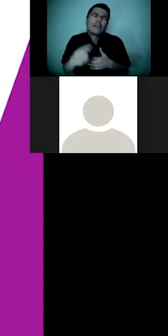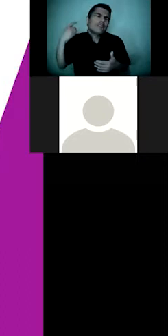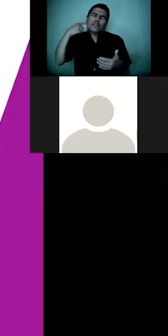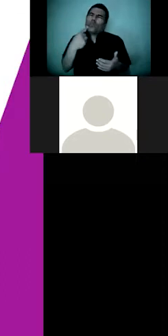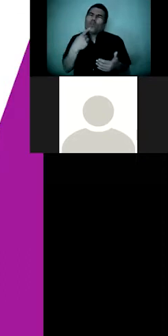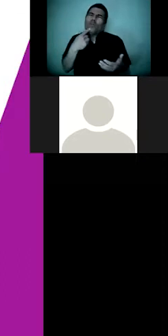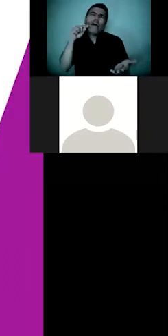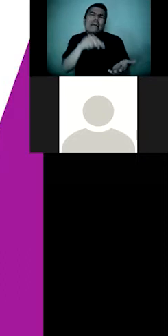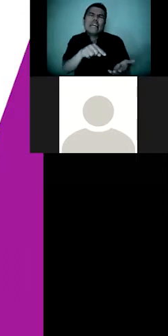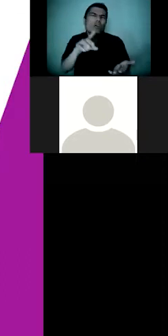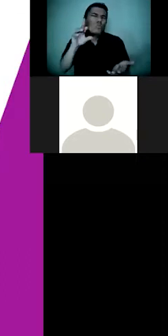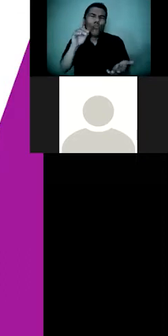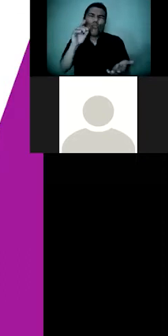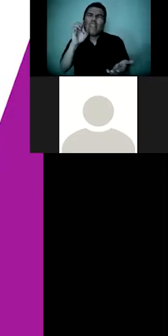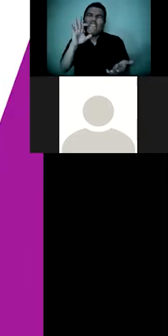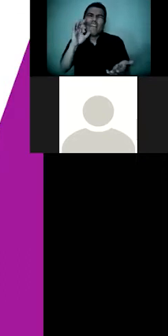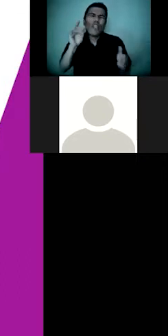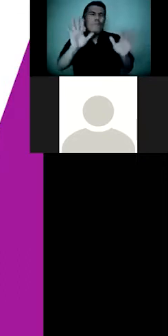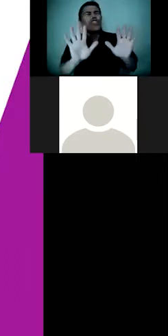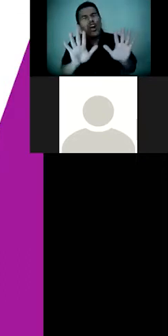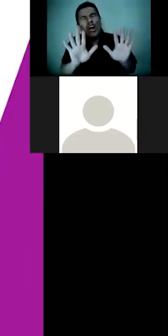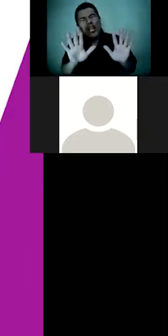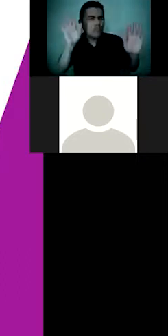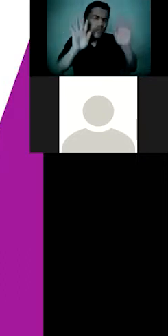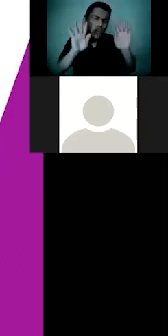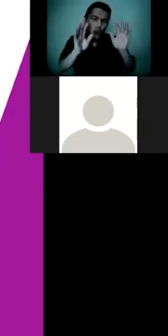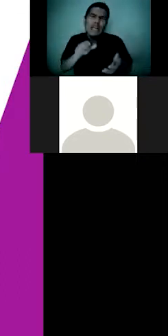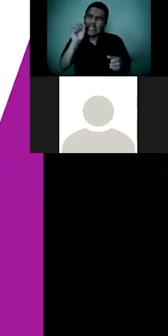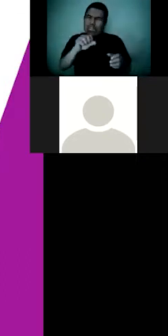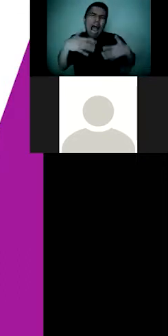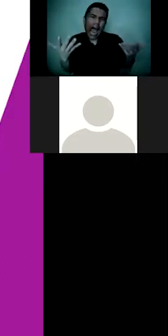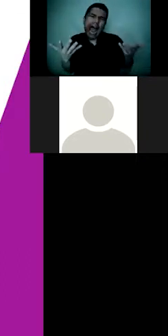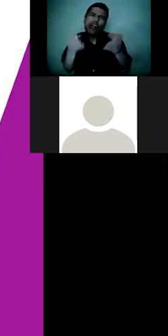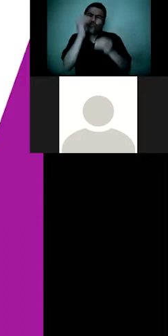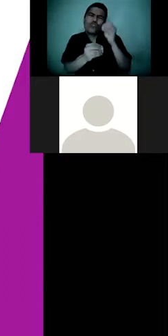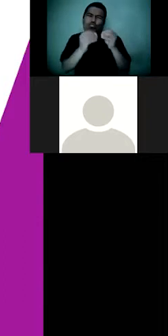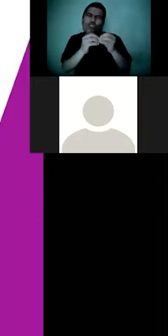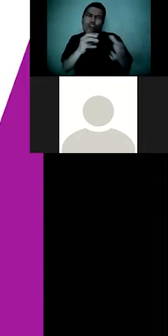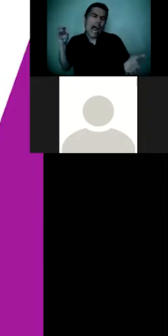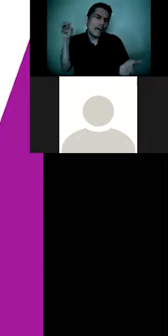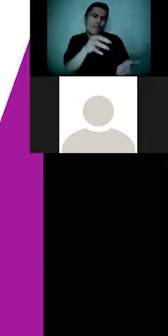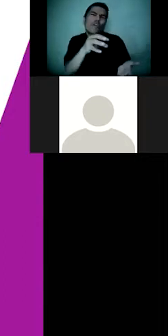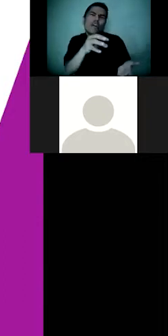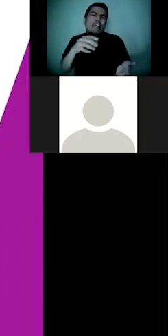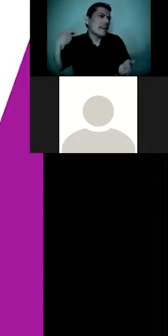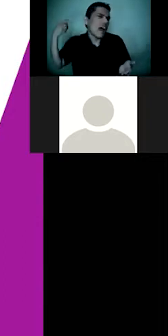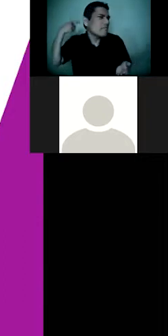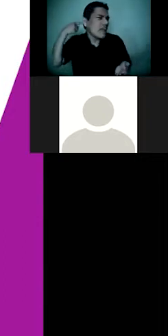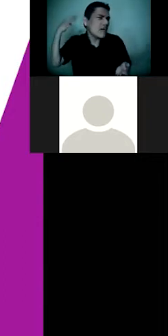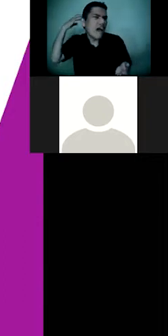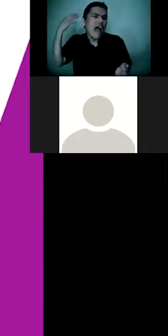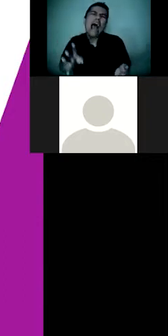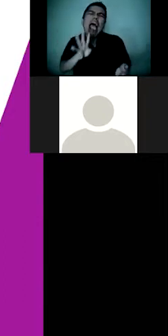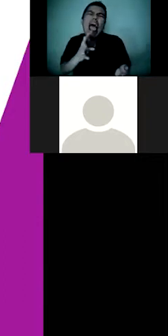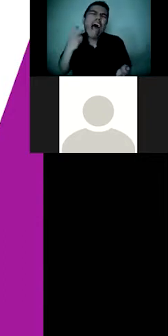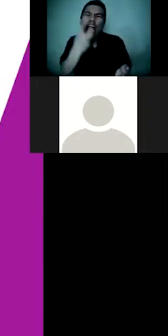oh, tu hijo sordo, tiene defecto, no te preocupes, que hay que solucionarlo, hay que arreglarlo, vamos